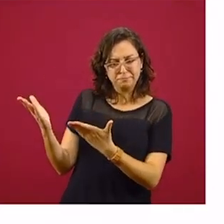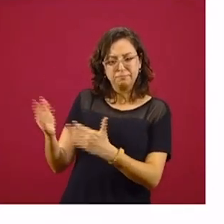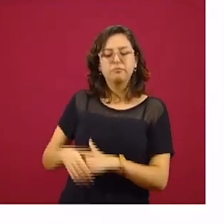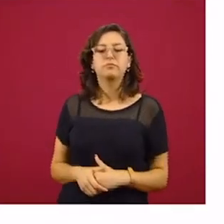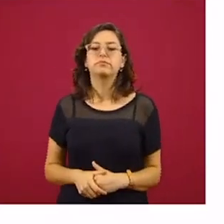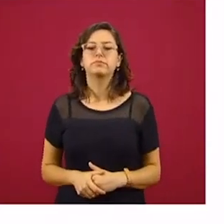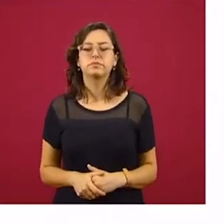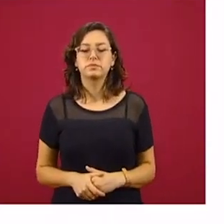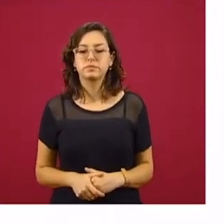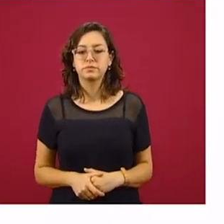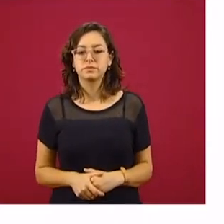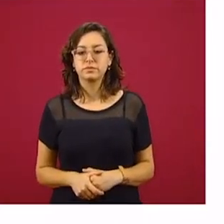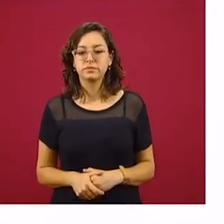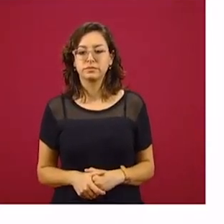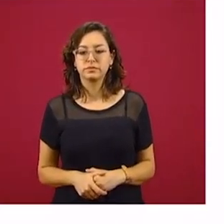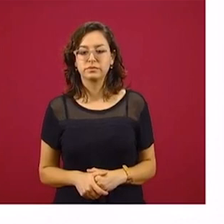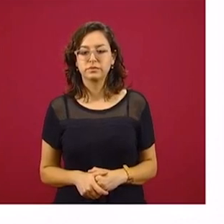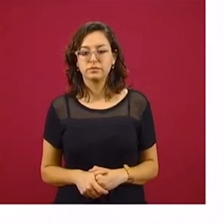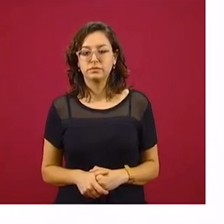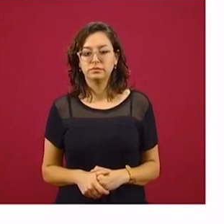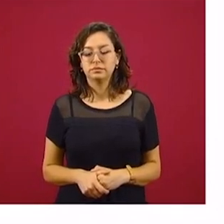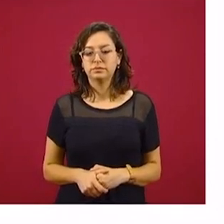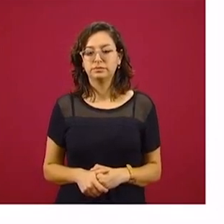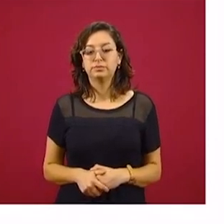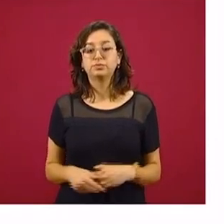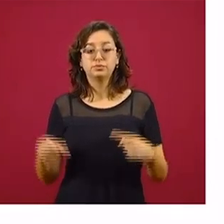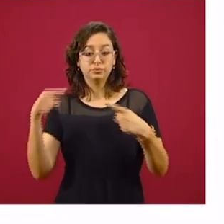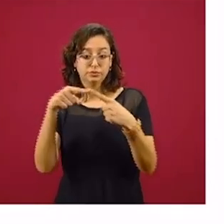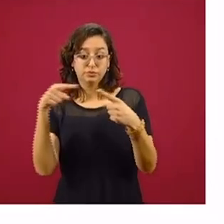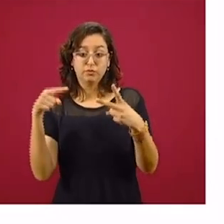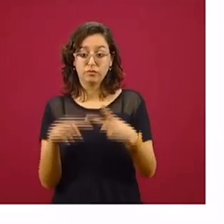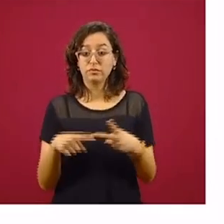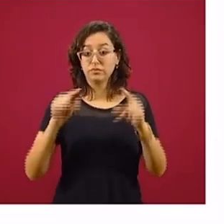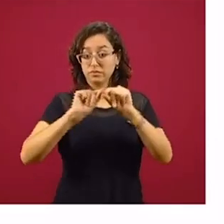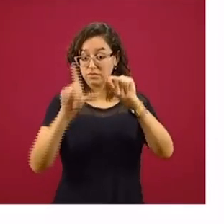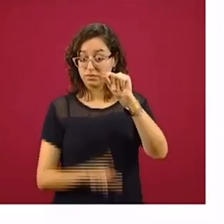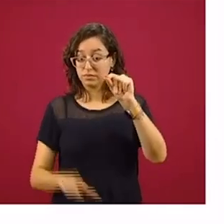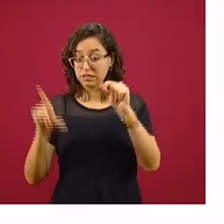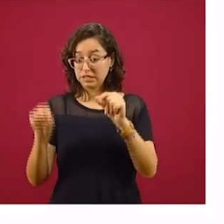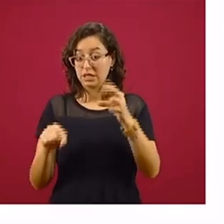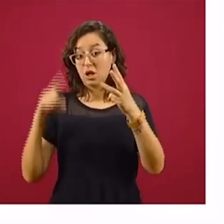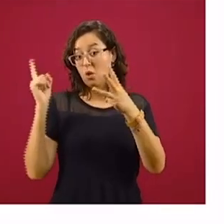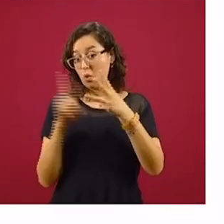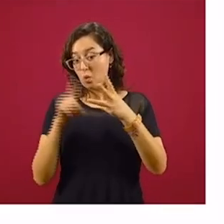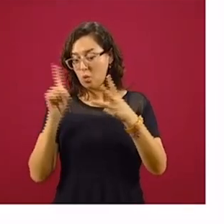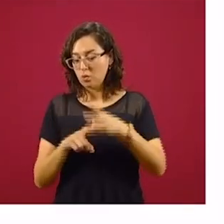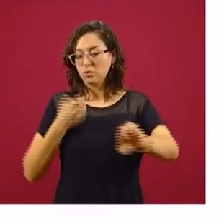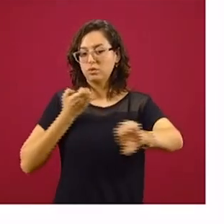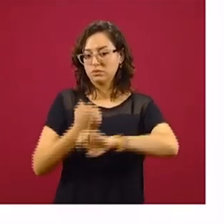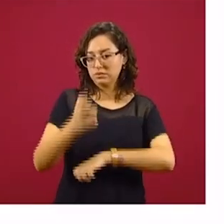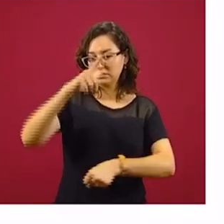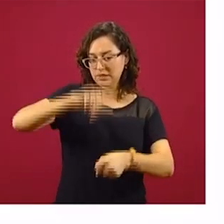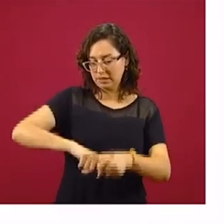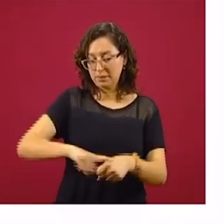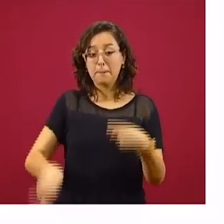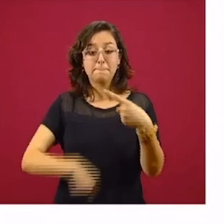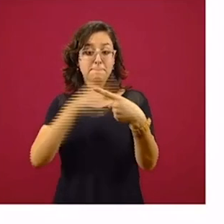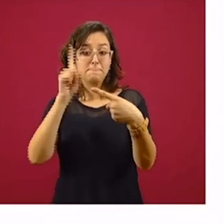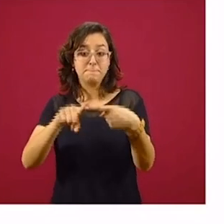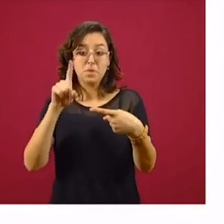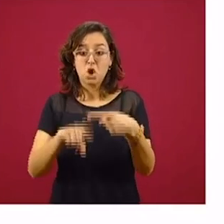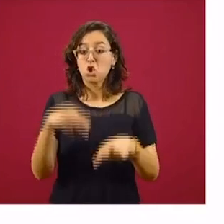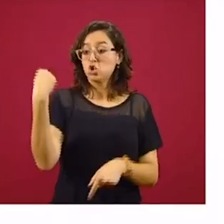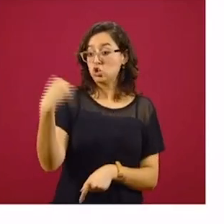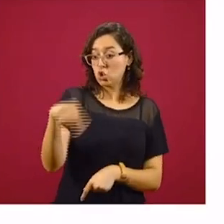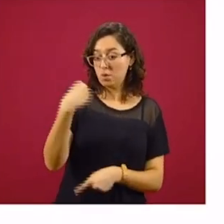federal y a uno del ámbito local. El primero de estos trámites es obtener la autorización del nombre